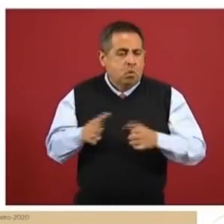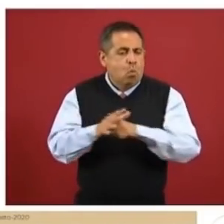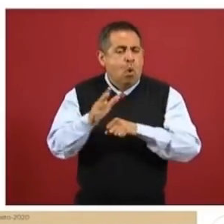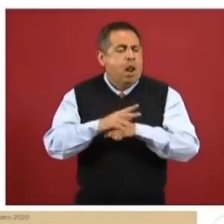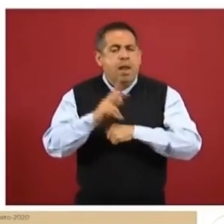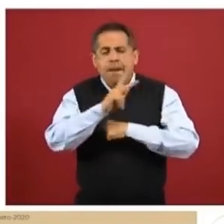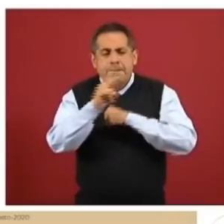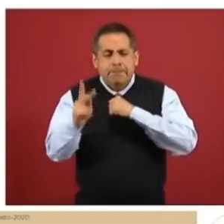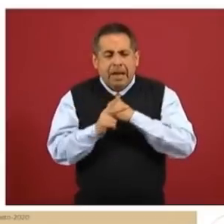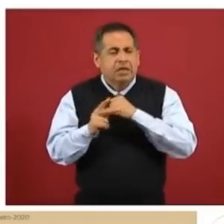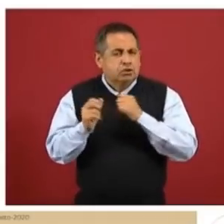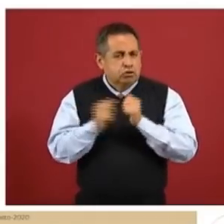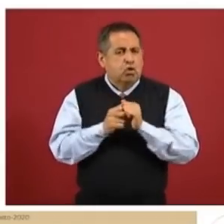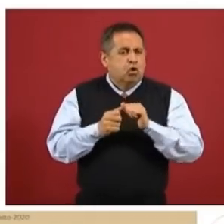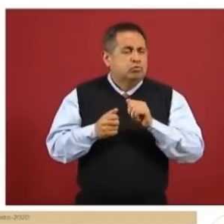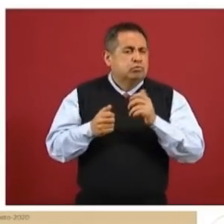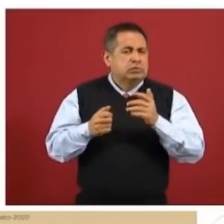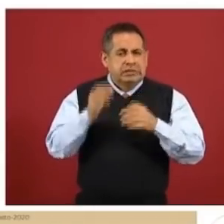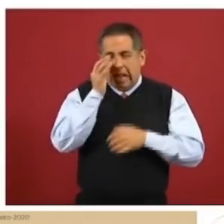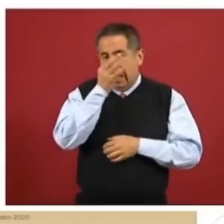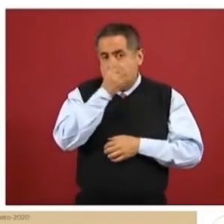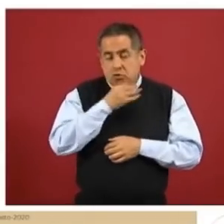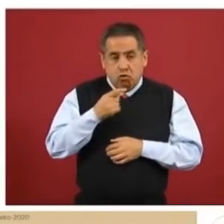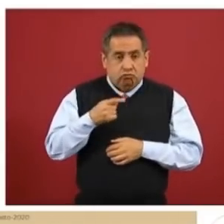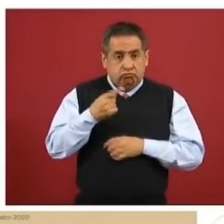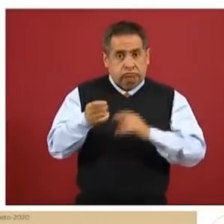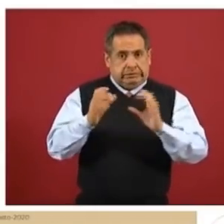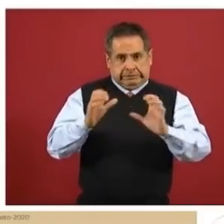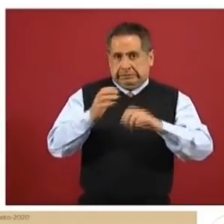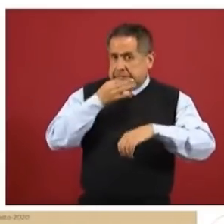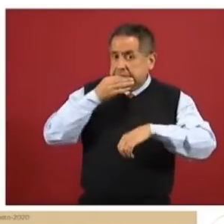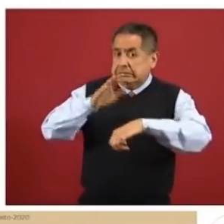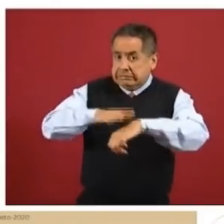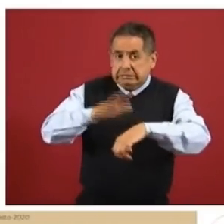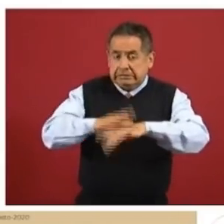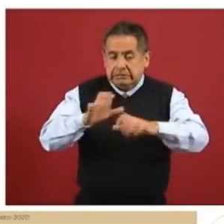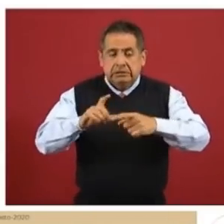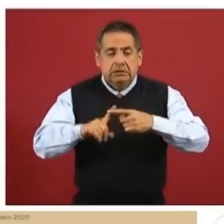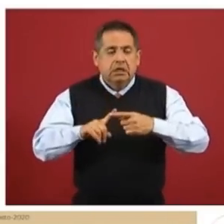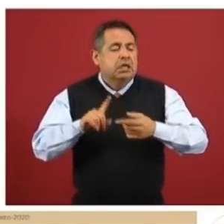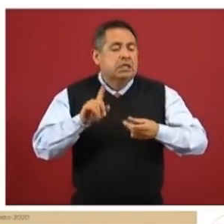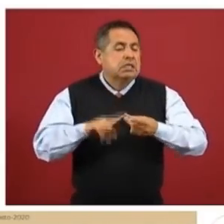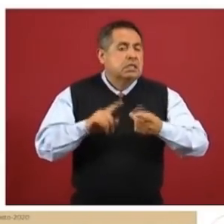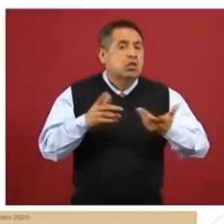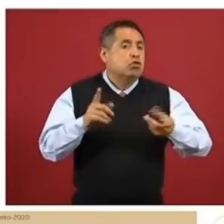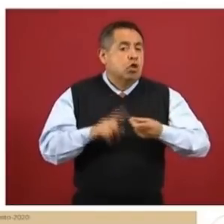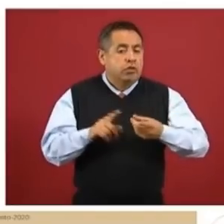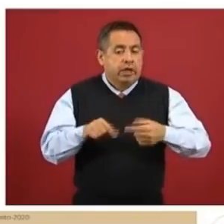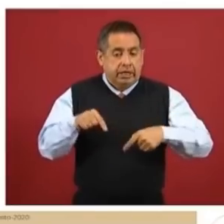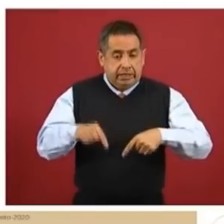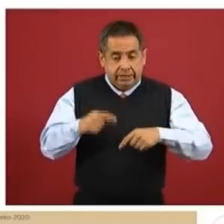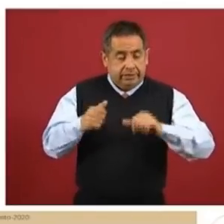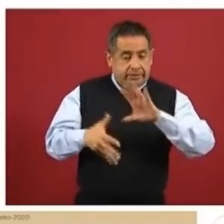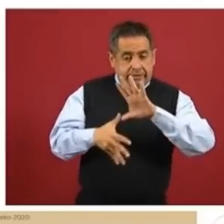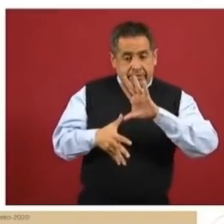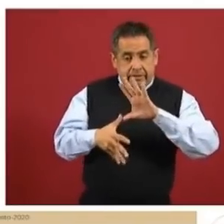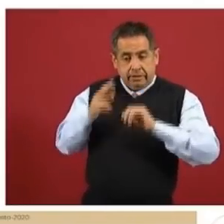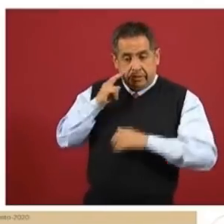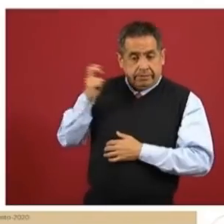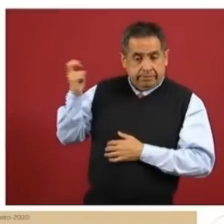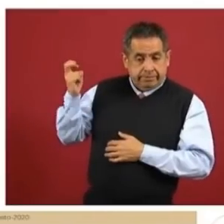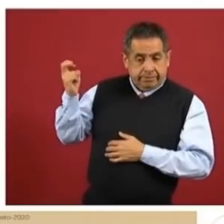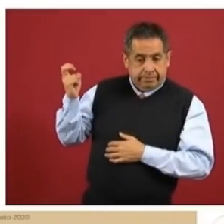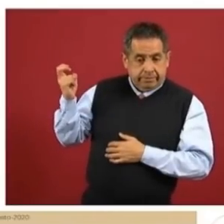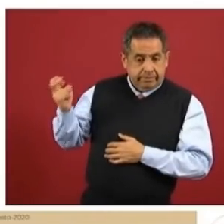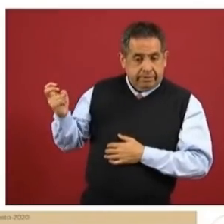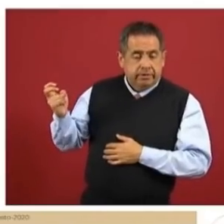han presentado casos de sarampión? Y es importante que nosotros lo mencionemos. Tenemos aquí representado con